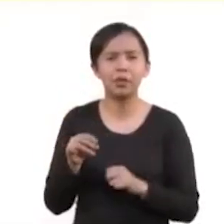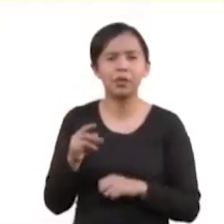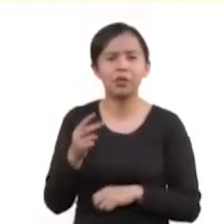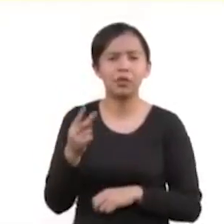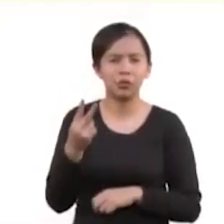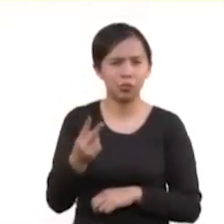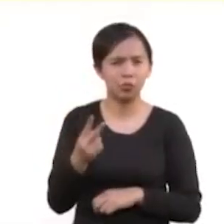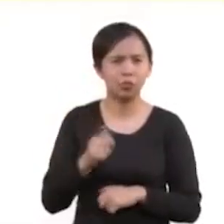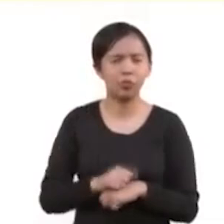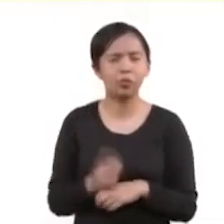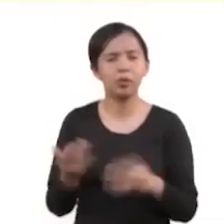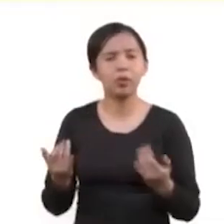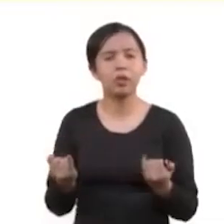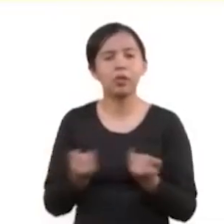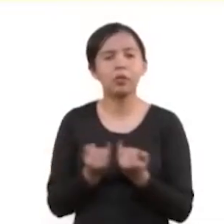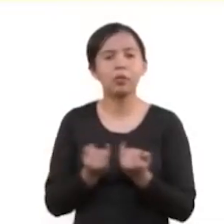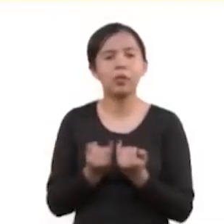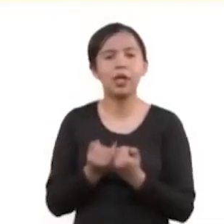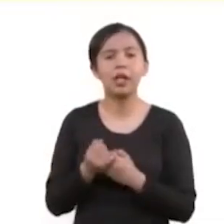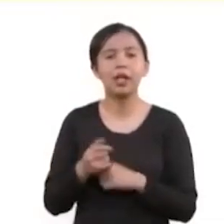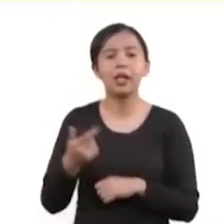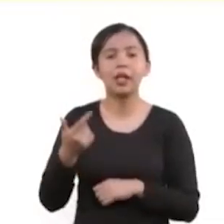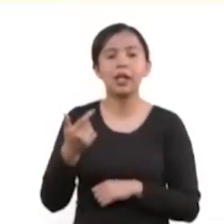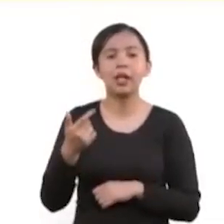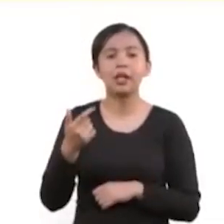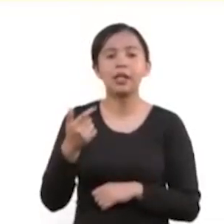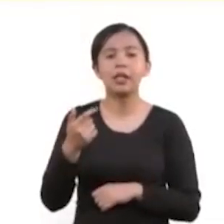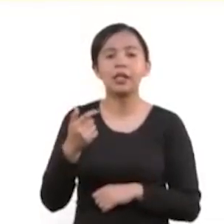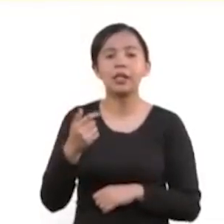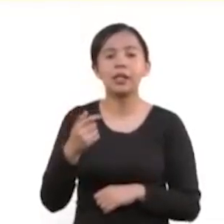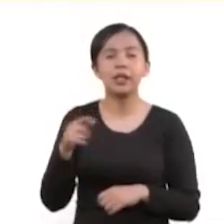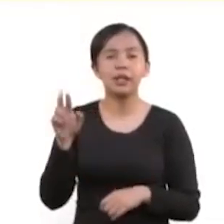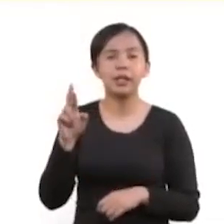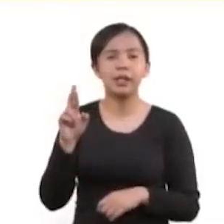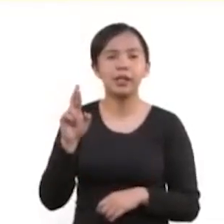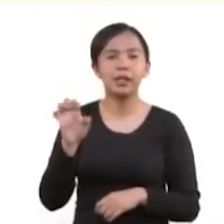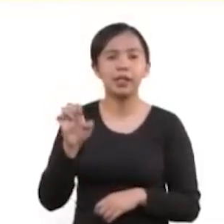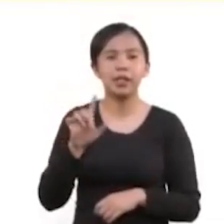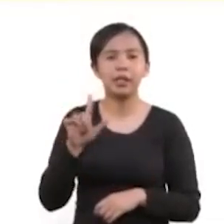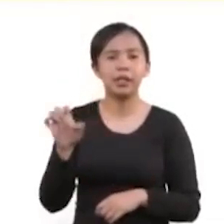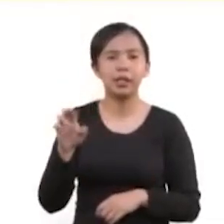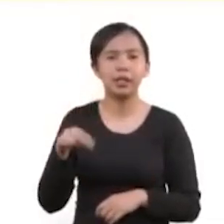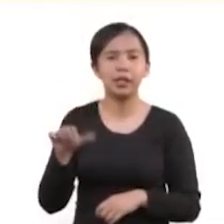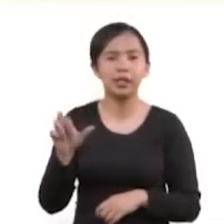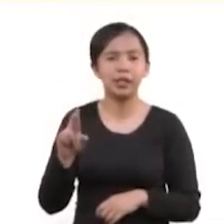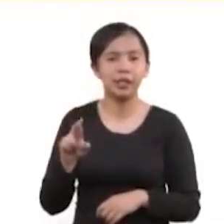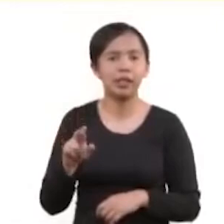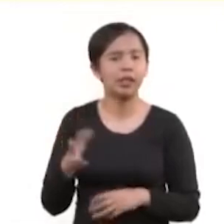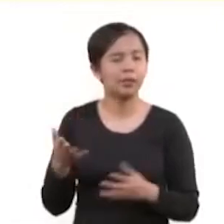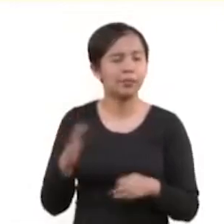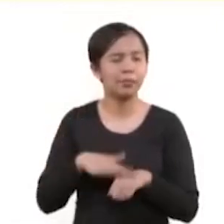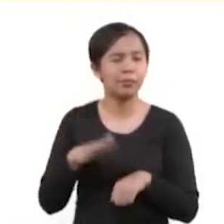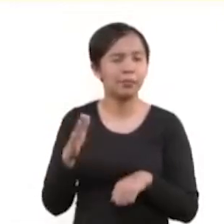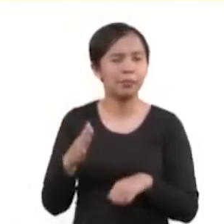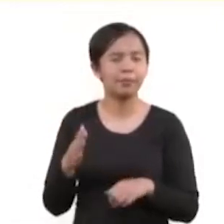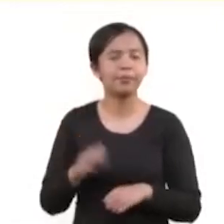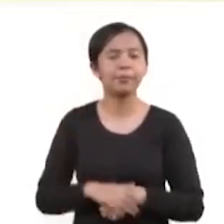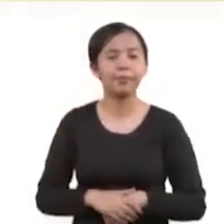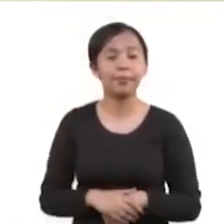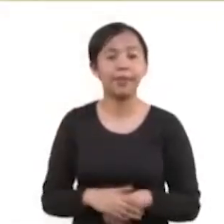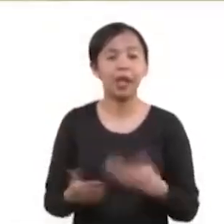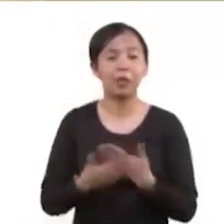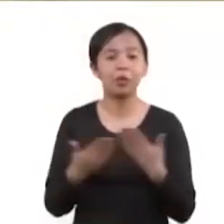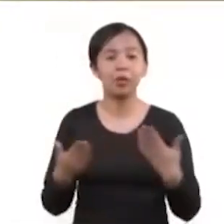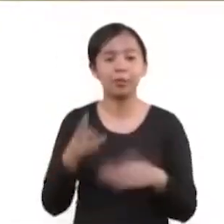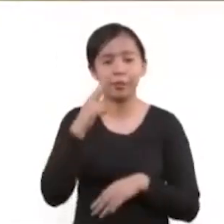de grietas y se van a rellenar 60 mil metros cúbicos. Y pues les cuento aquí un video